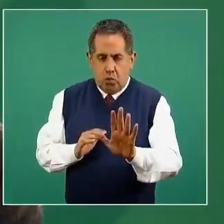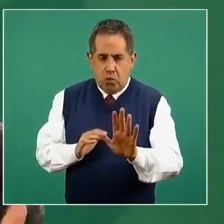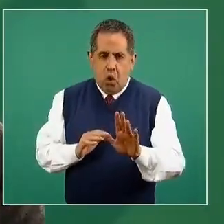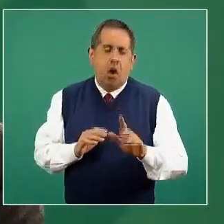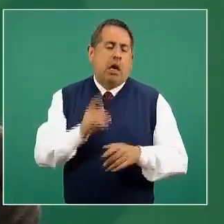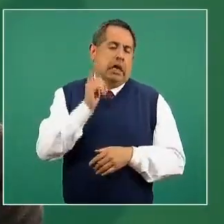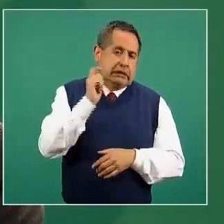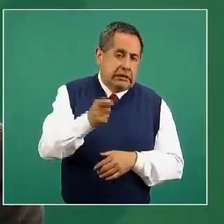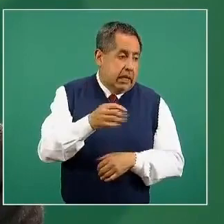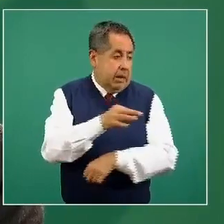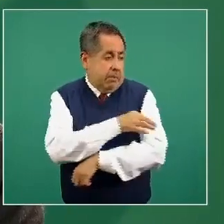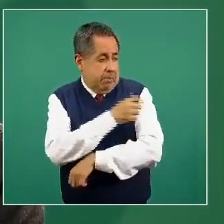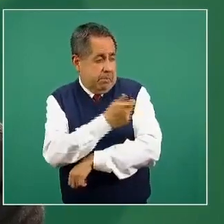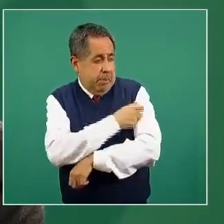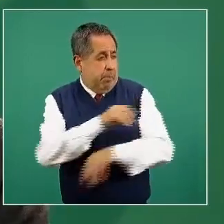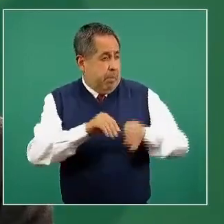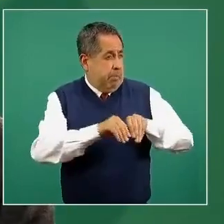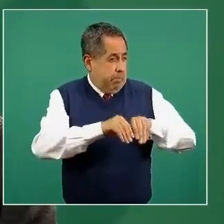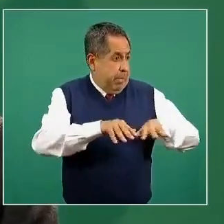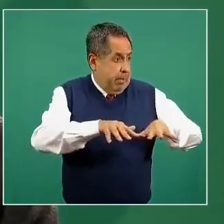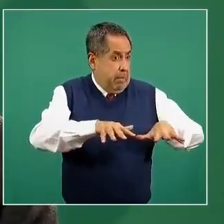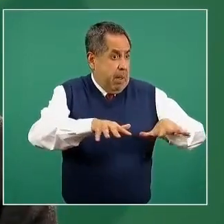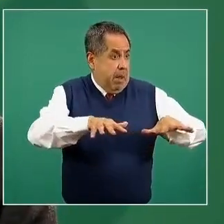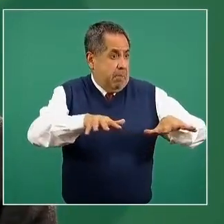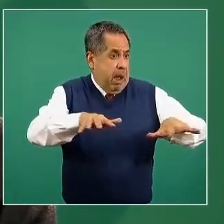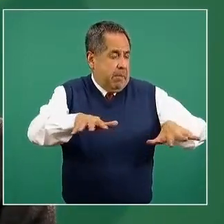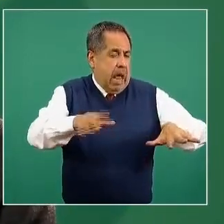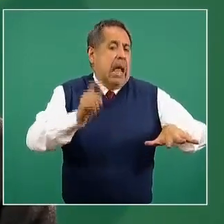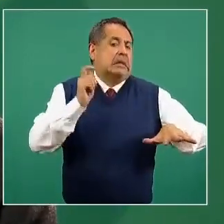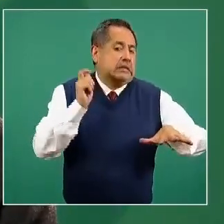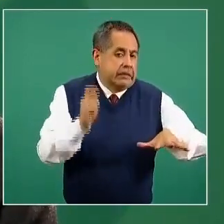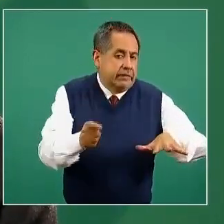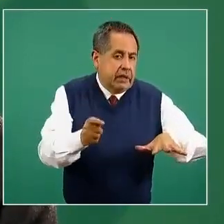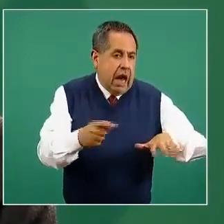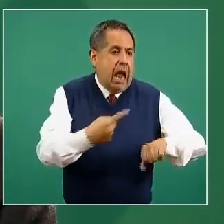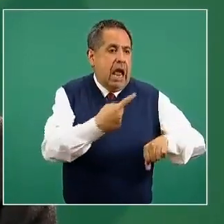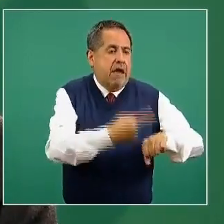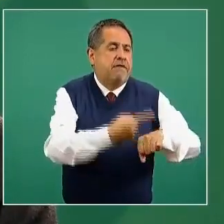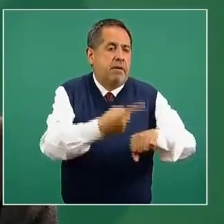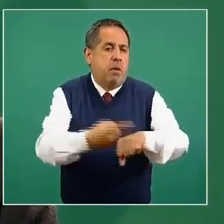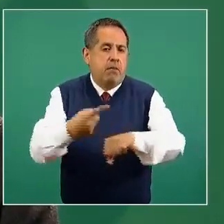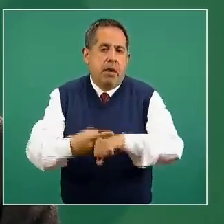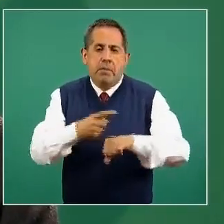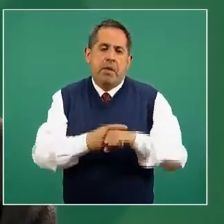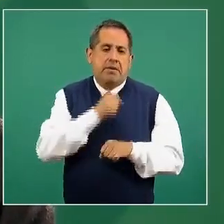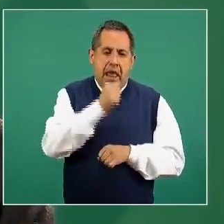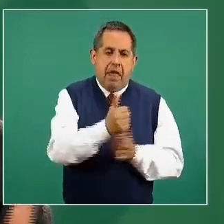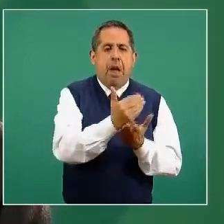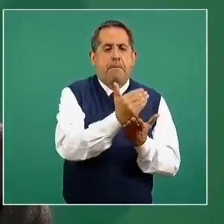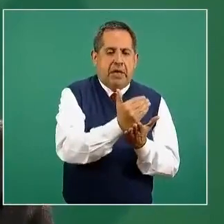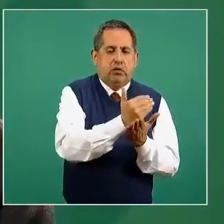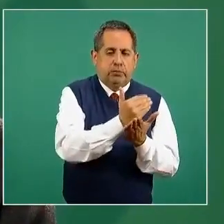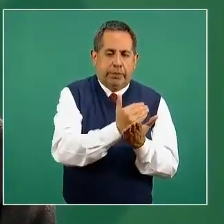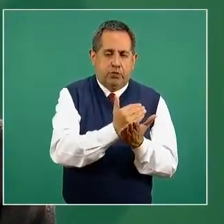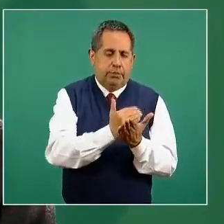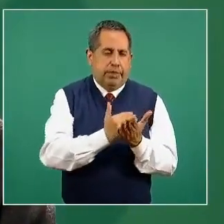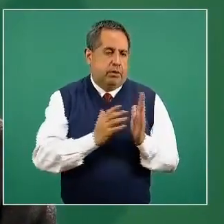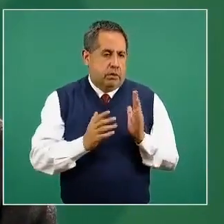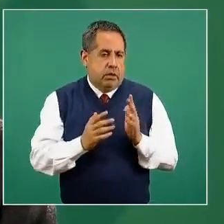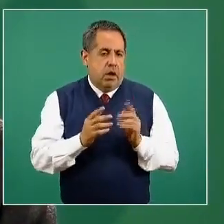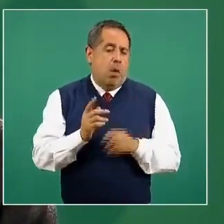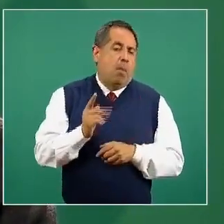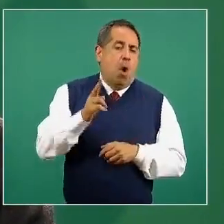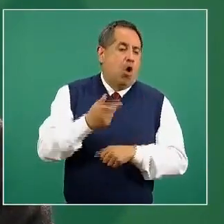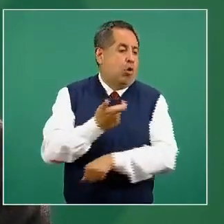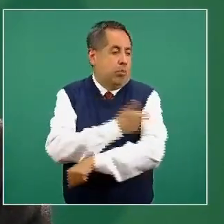la cobertura, el porcentaje de personas que ya son inmunes, ya sea porque recibieron la